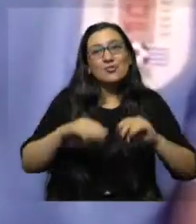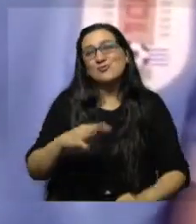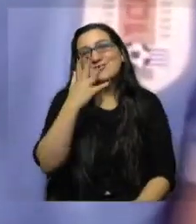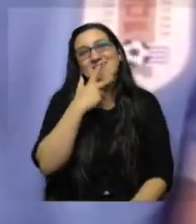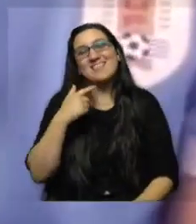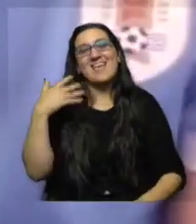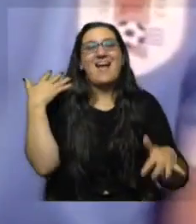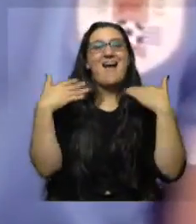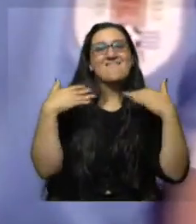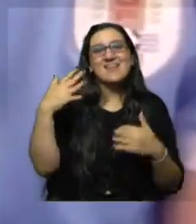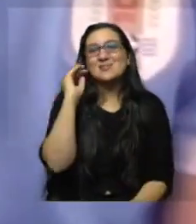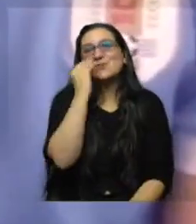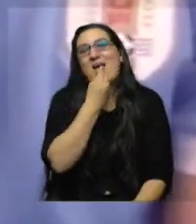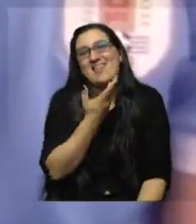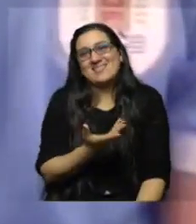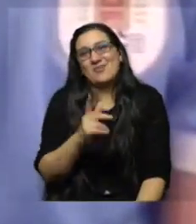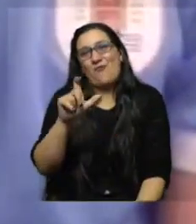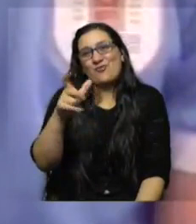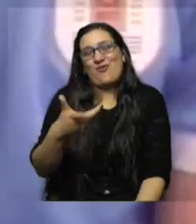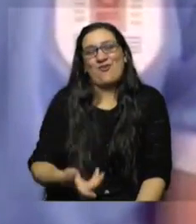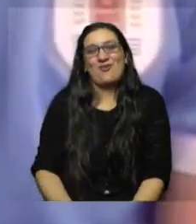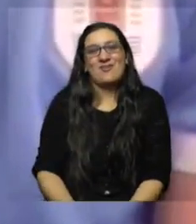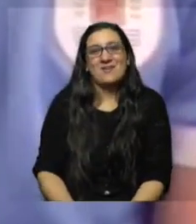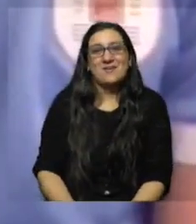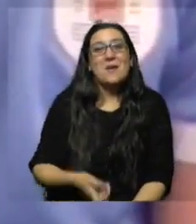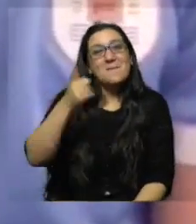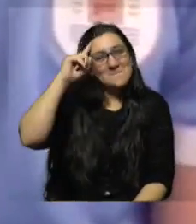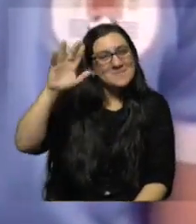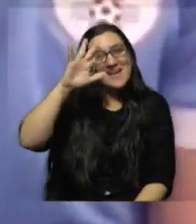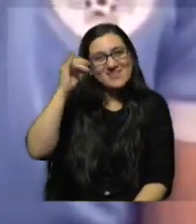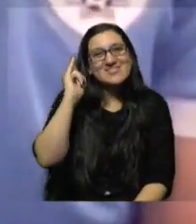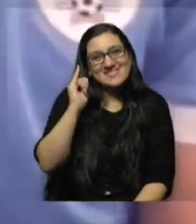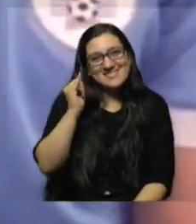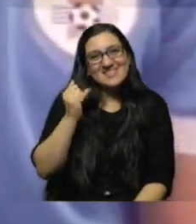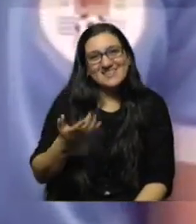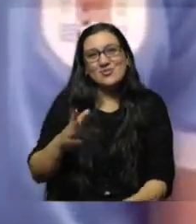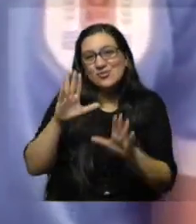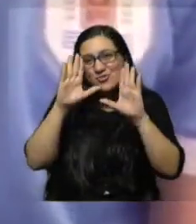Cavani y Suárez. Claro. Me imagino, ¿no? Los salteños más famosos.